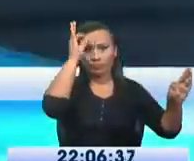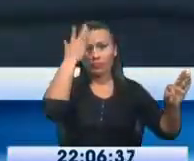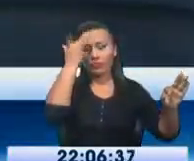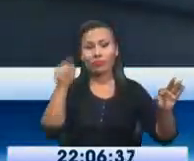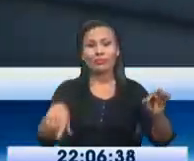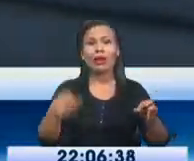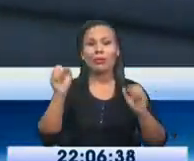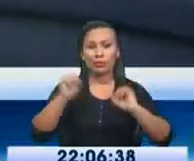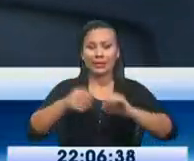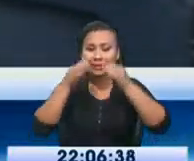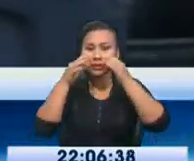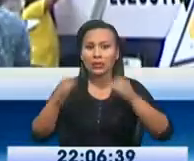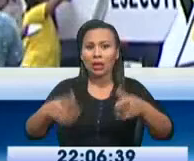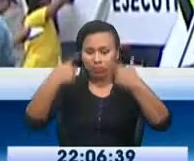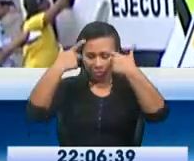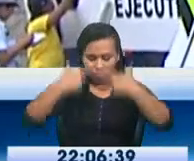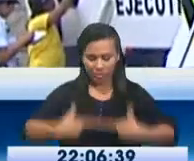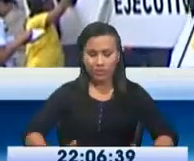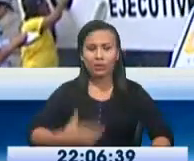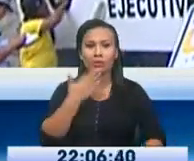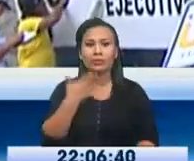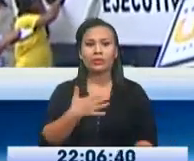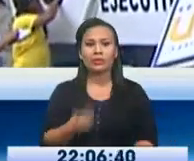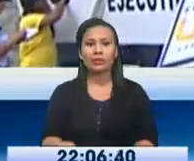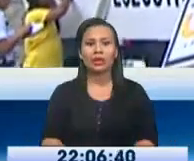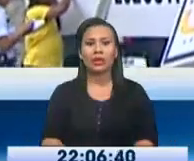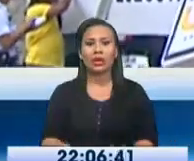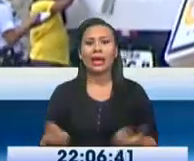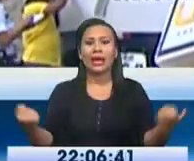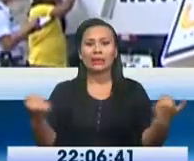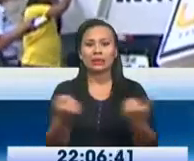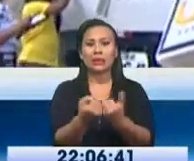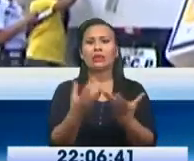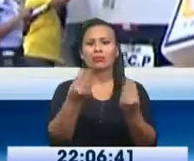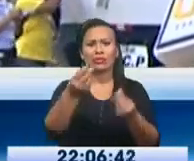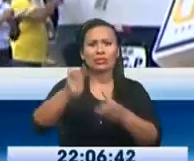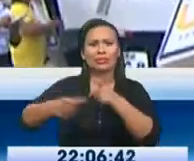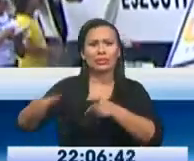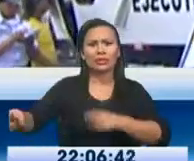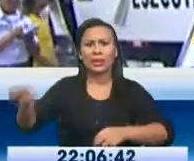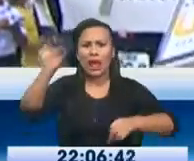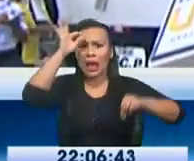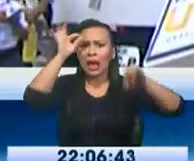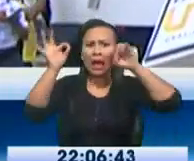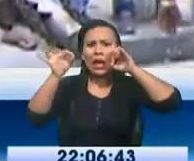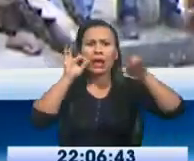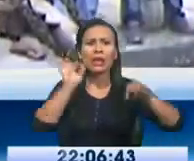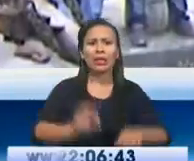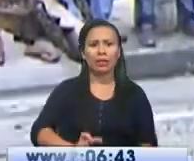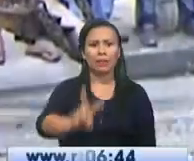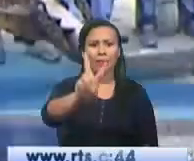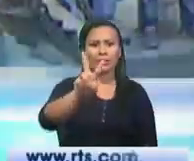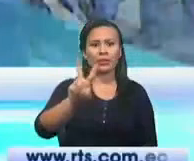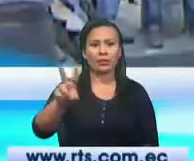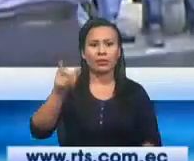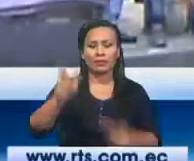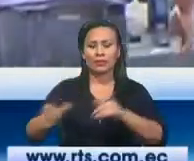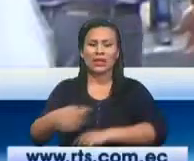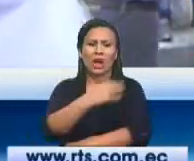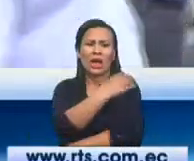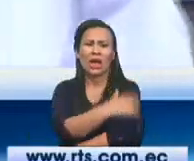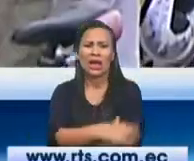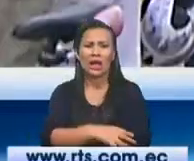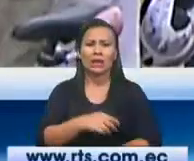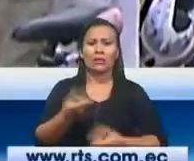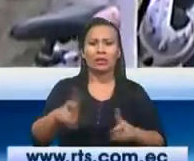para evaluar su estado. Se originó el accidente donde ha dejado una cantidad de aproximadamente 22 personas lesionadas, incluido